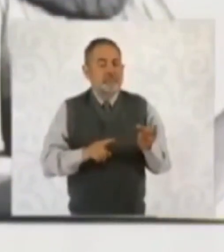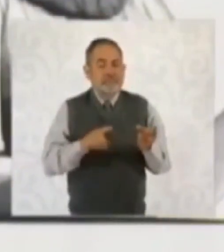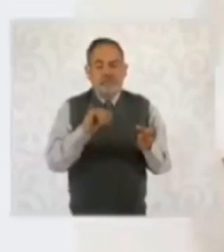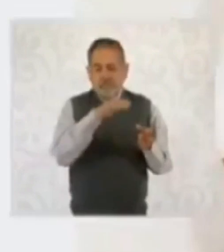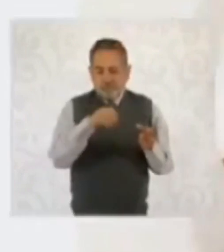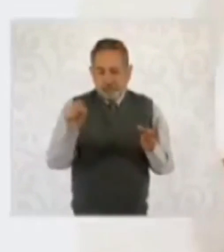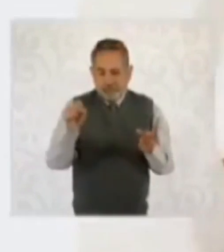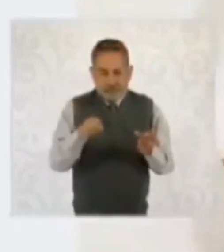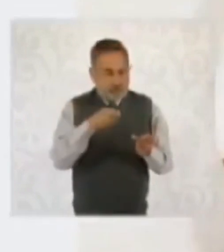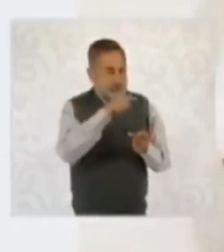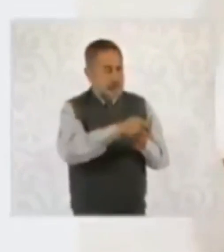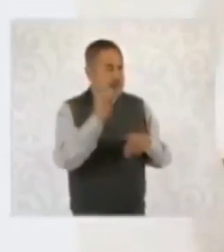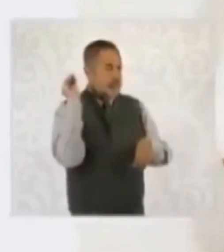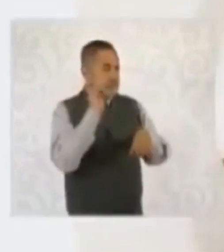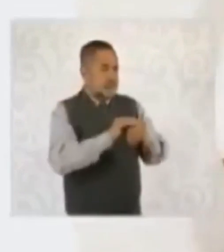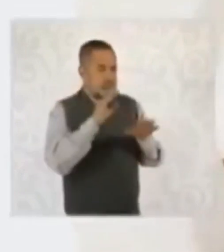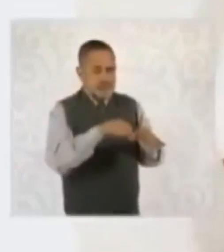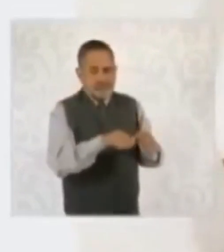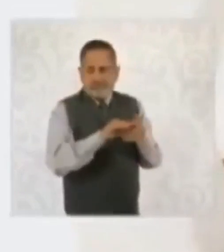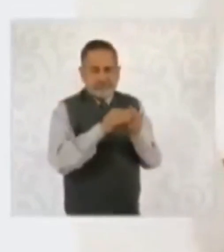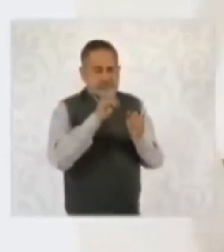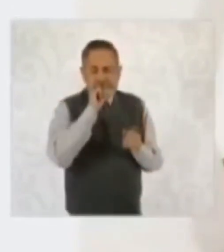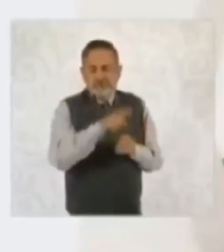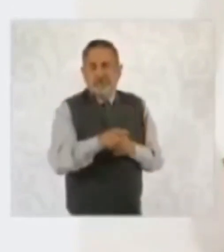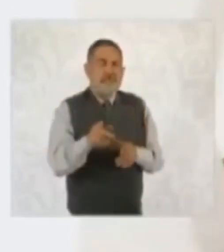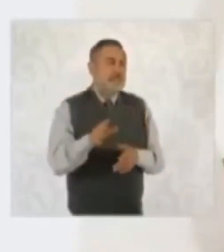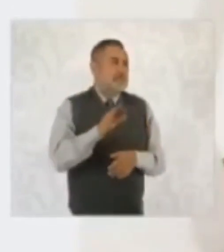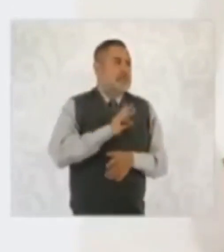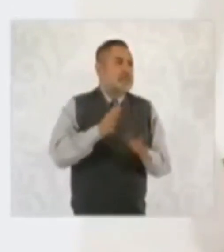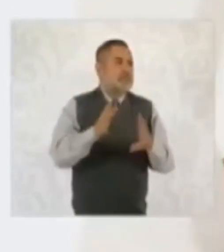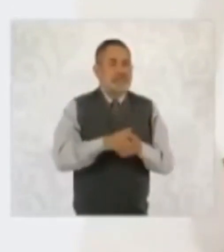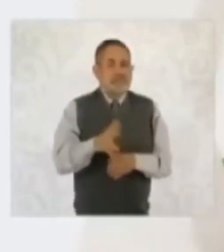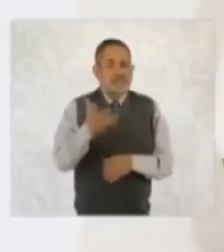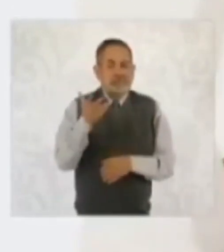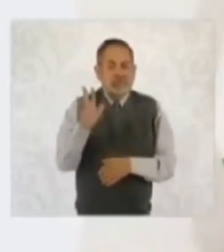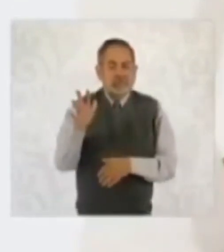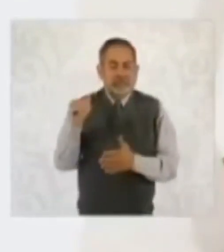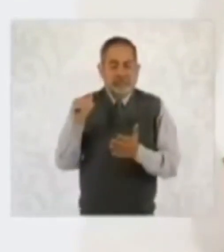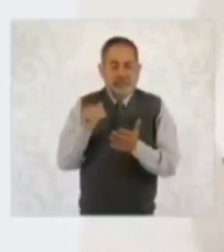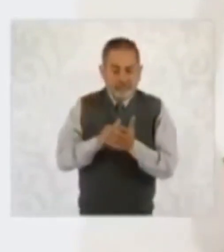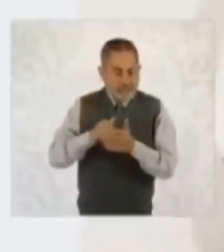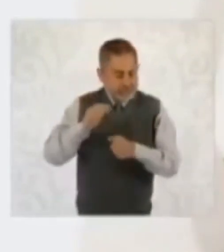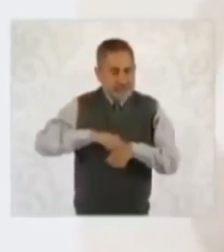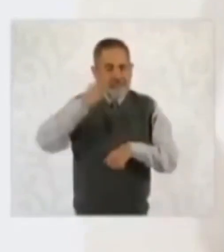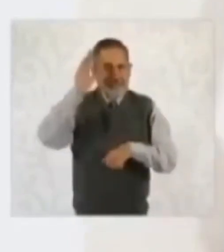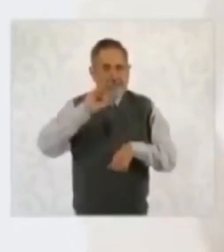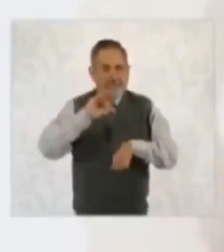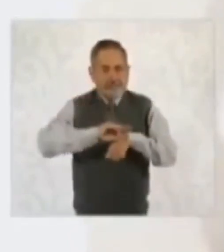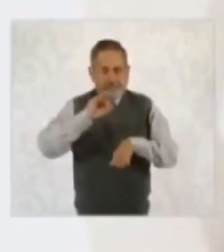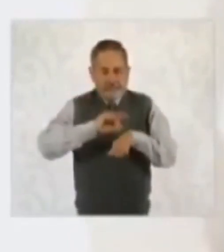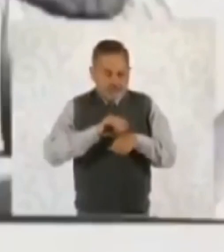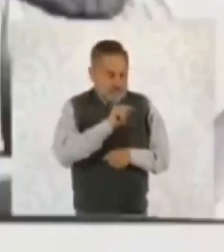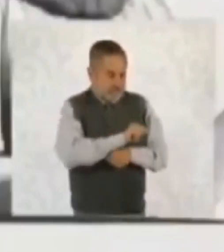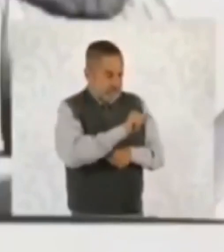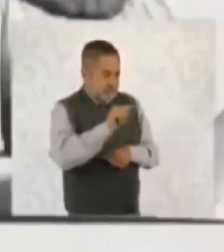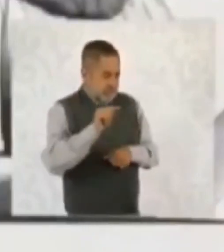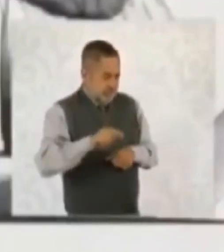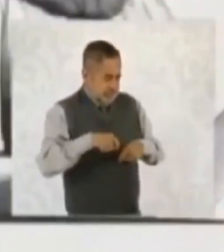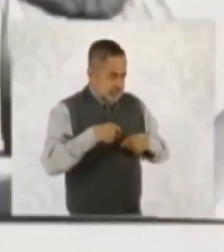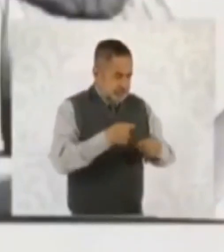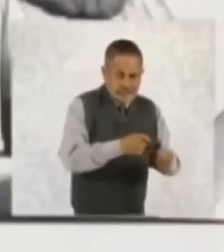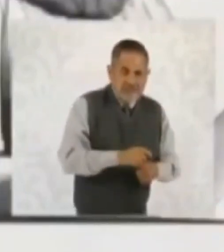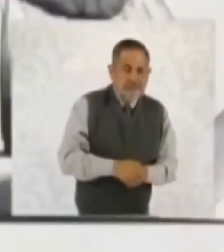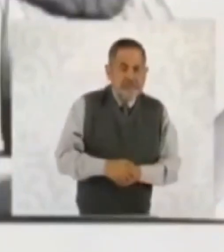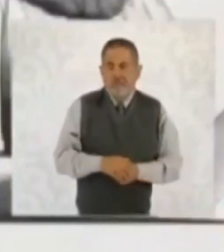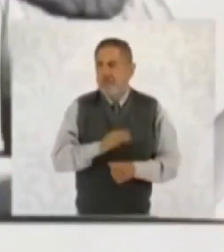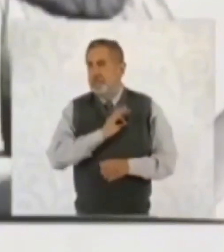IMSS e ISSSTE. Estamos hablando de por lo menos 10,000 más, por lo menos. Entonces estamos hablando